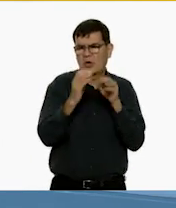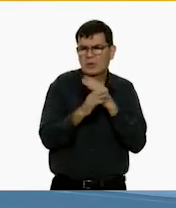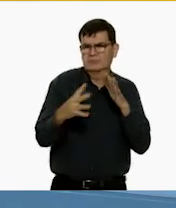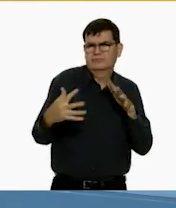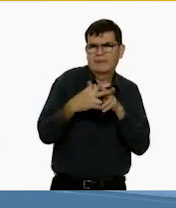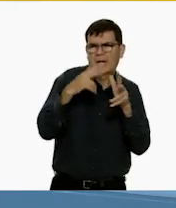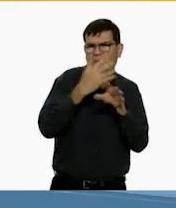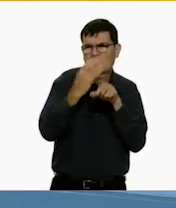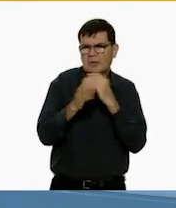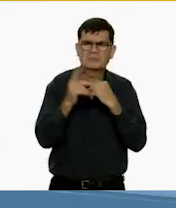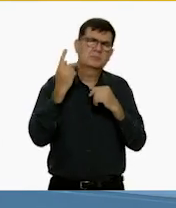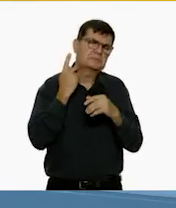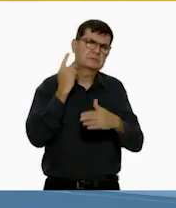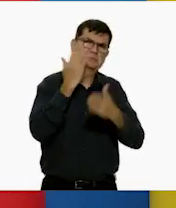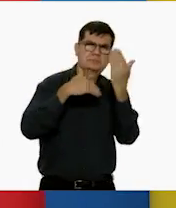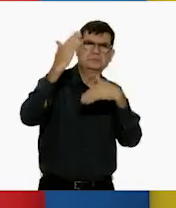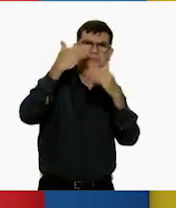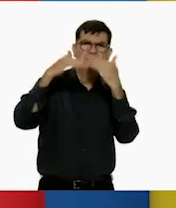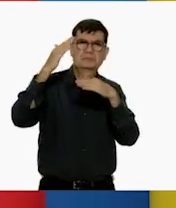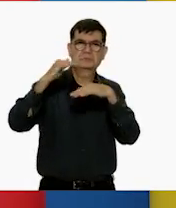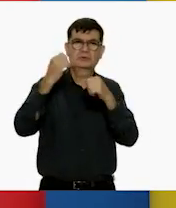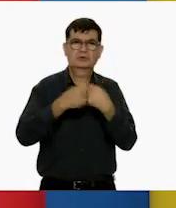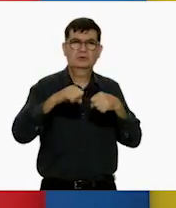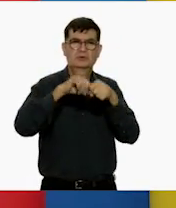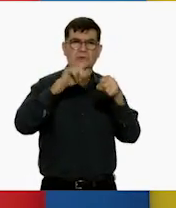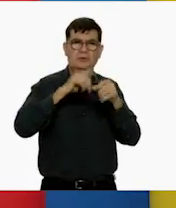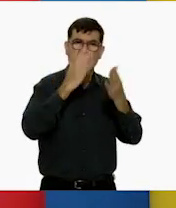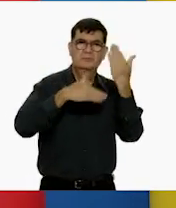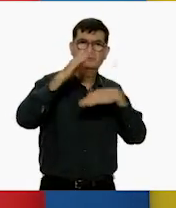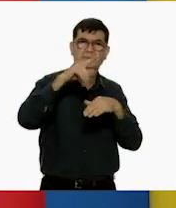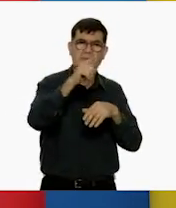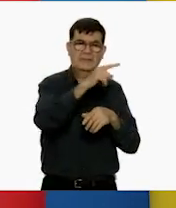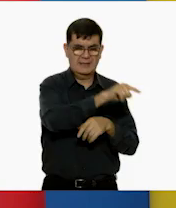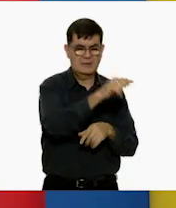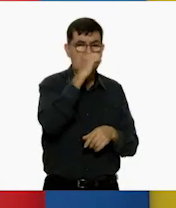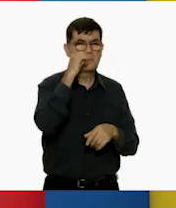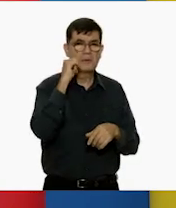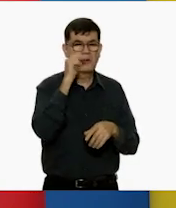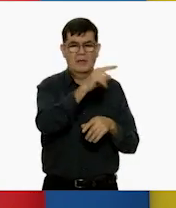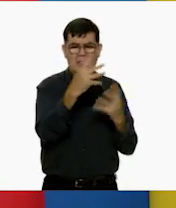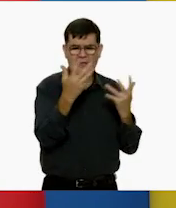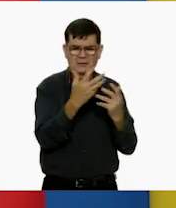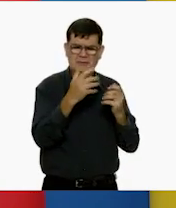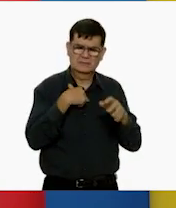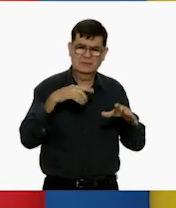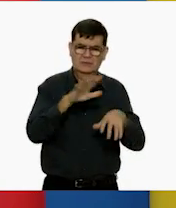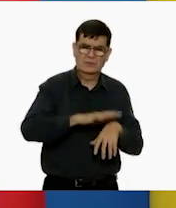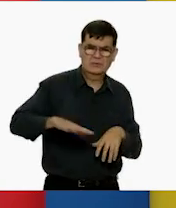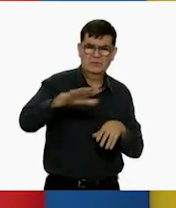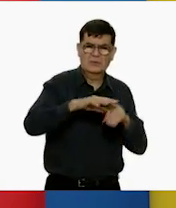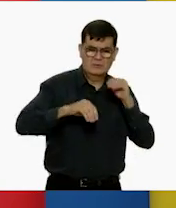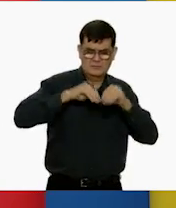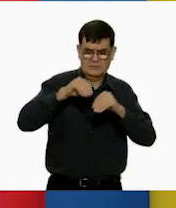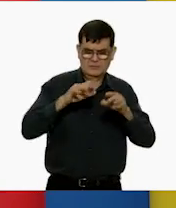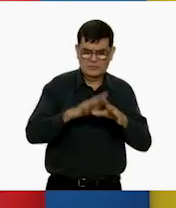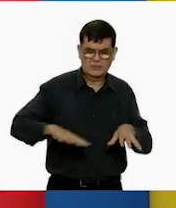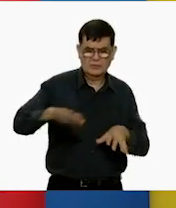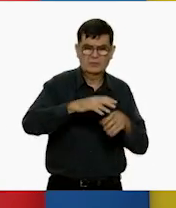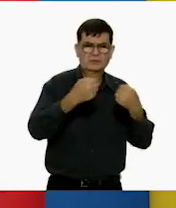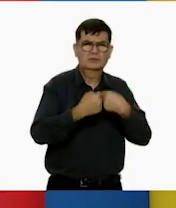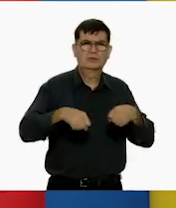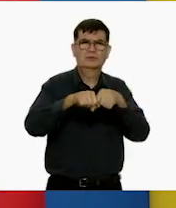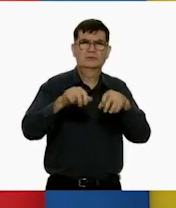sus logros políticos y sociales. El Benemérito de las Américas luchó por construir una sociedad que él consideraba